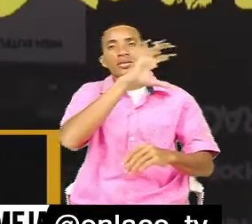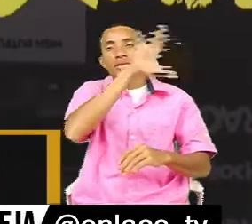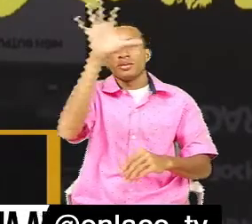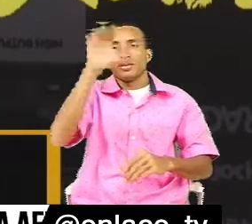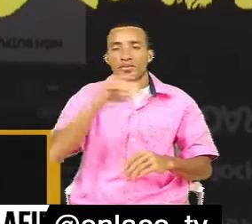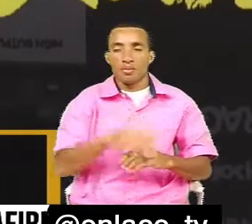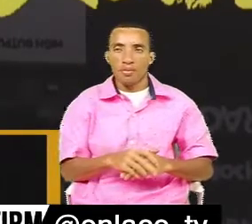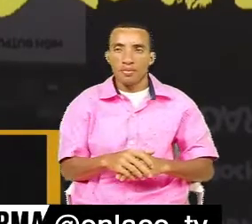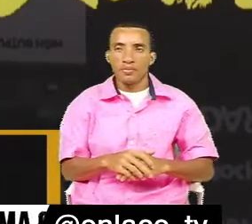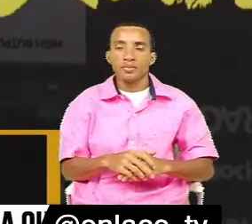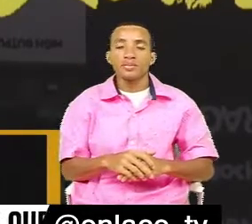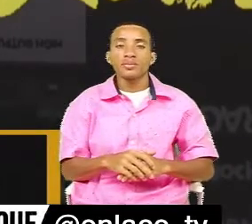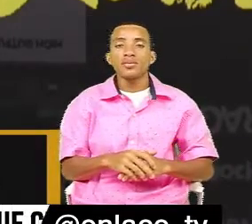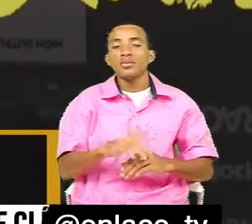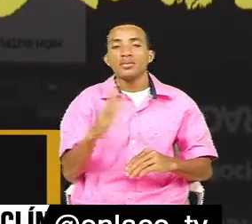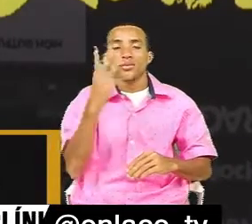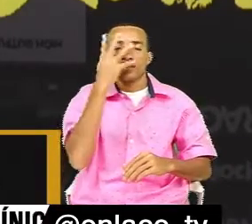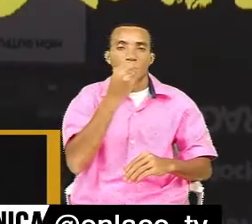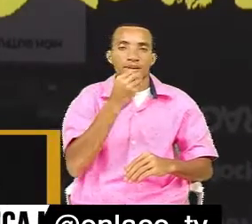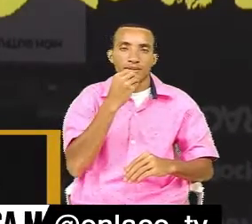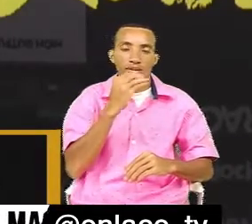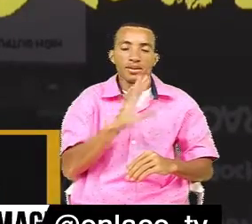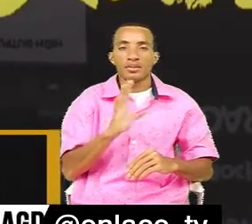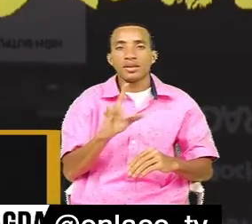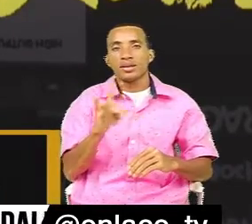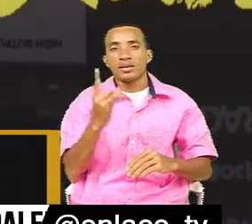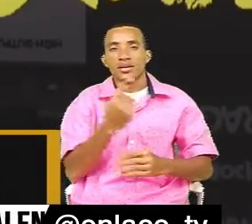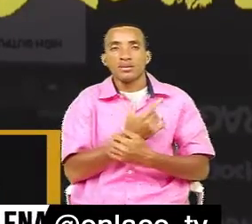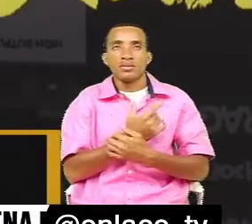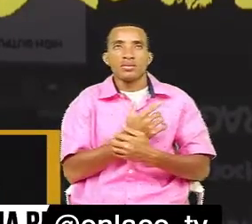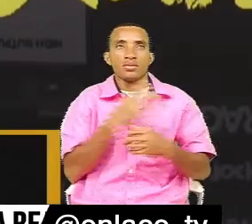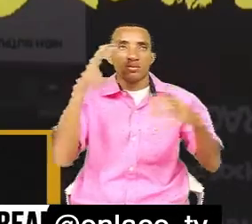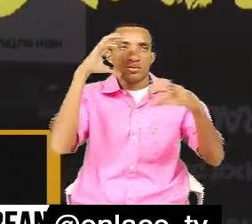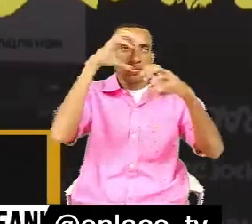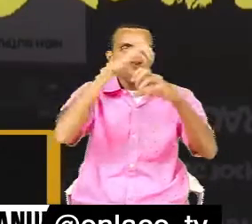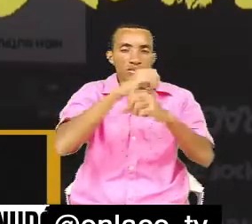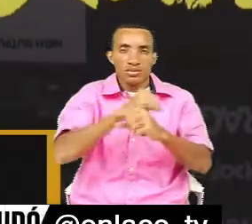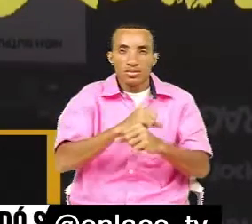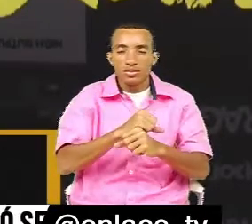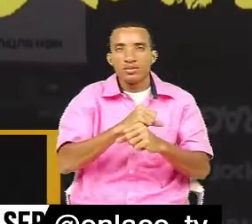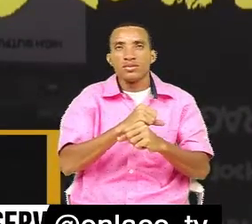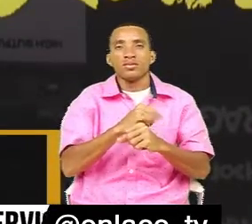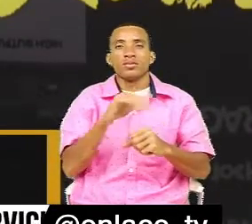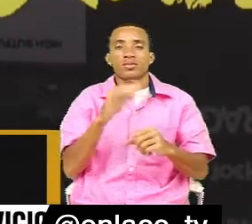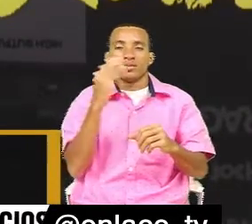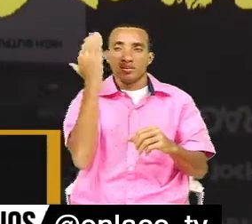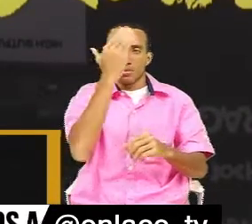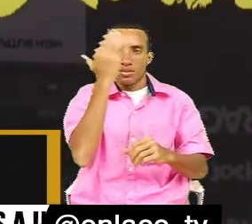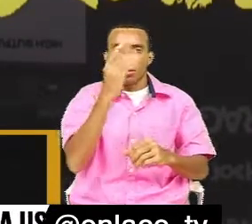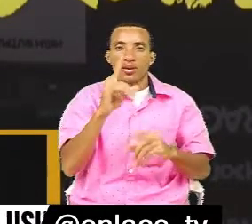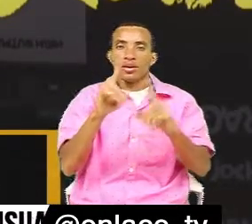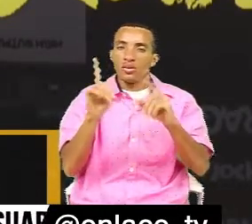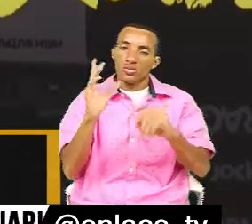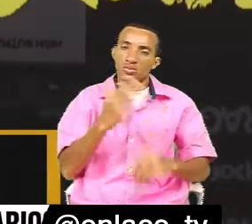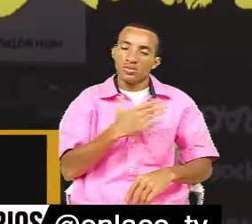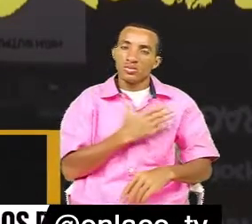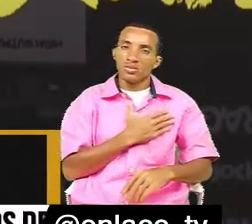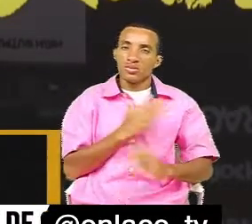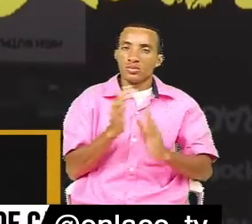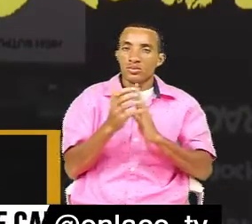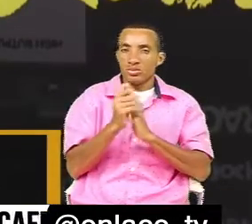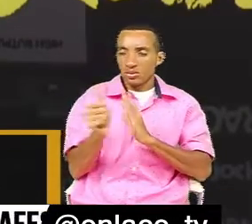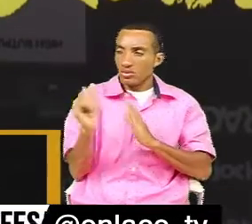un acto muy bonito para ambientar un poco la noche del cine. Vamos a tener los artistas que se van a poder tomar